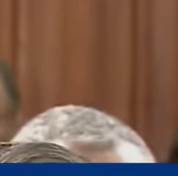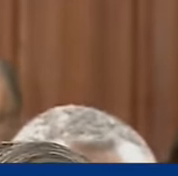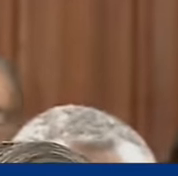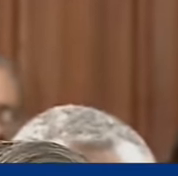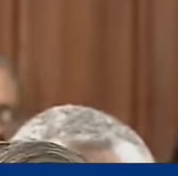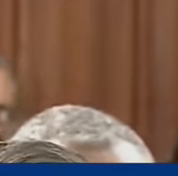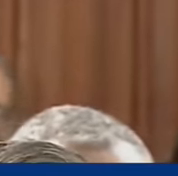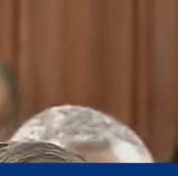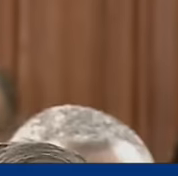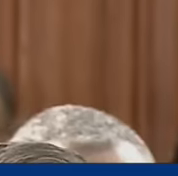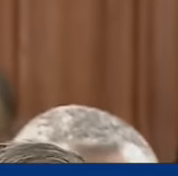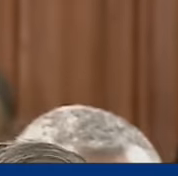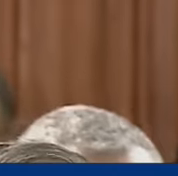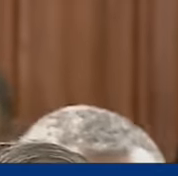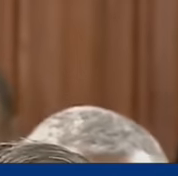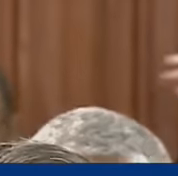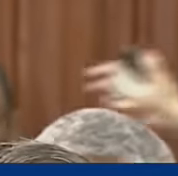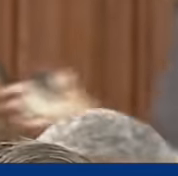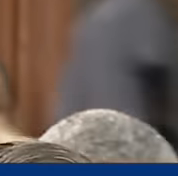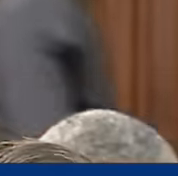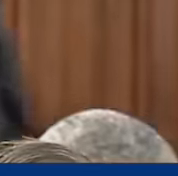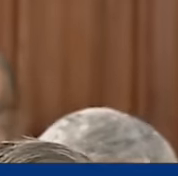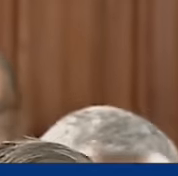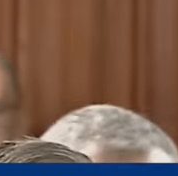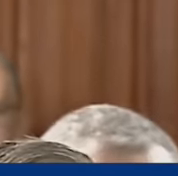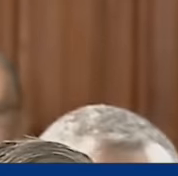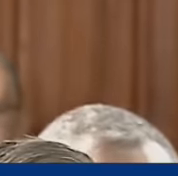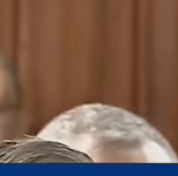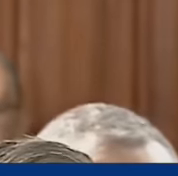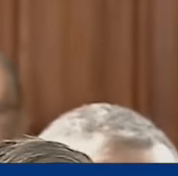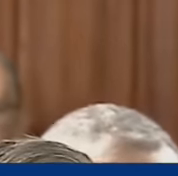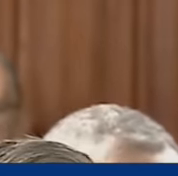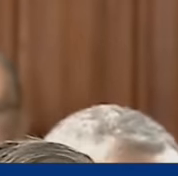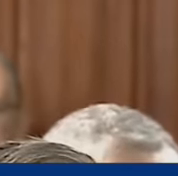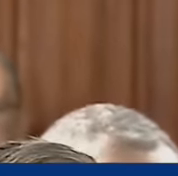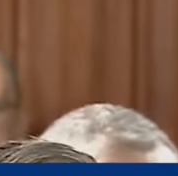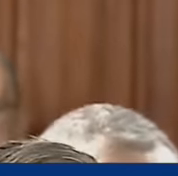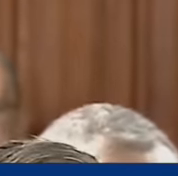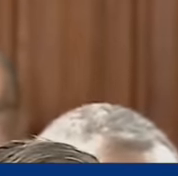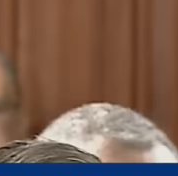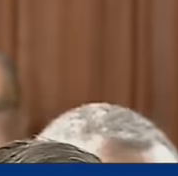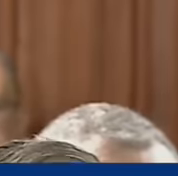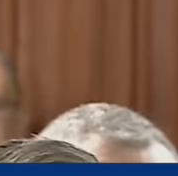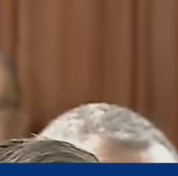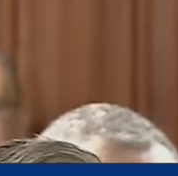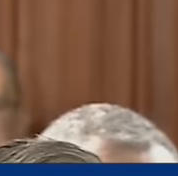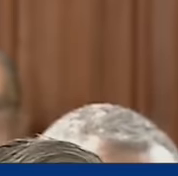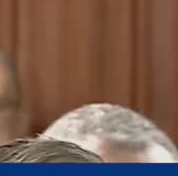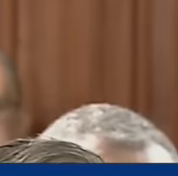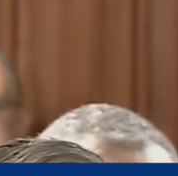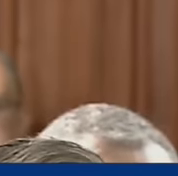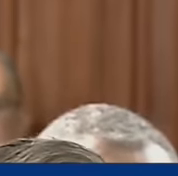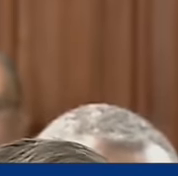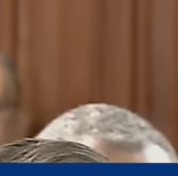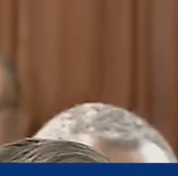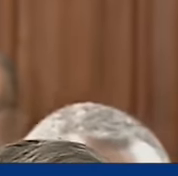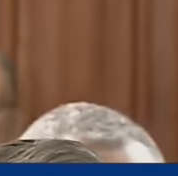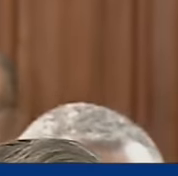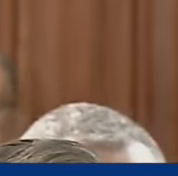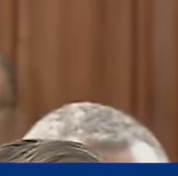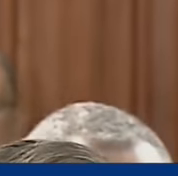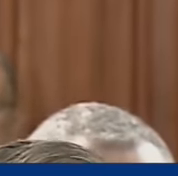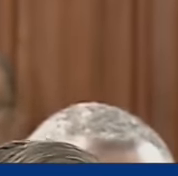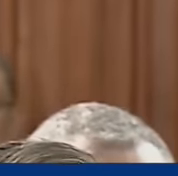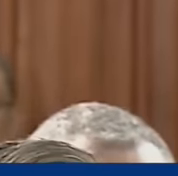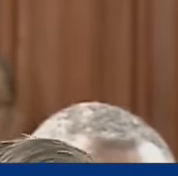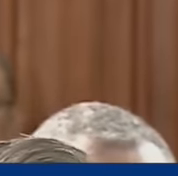Revísate los acuerdos que hice en los dos congresos campesinos comunales que hice en Barquisimeto. Y tengo que cumplir